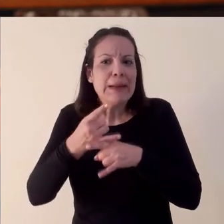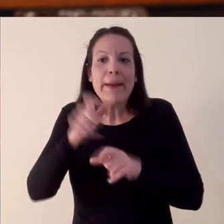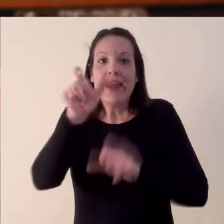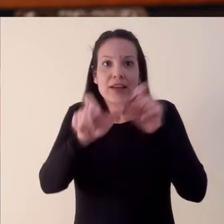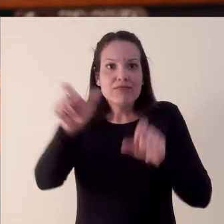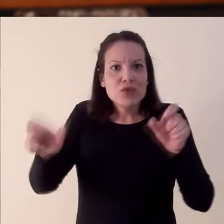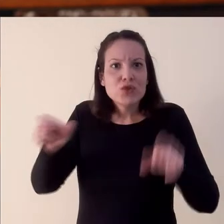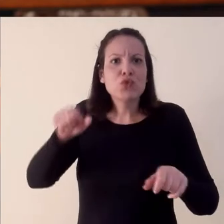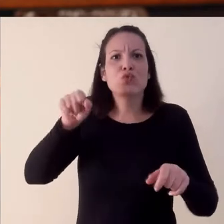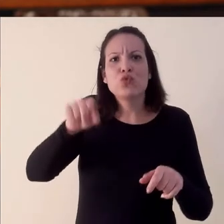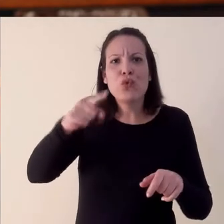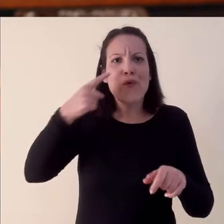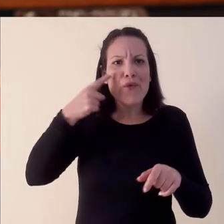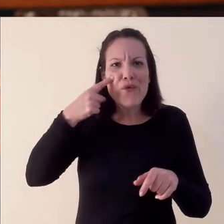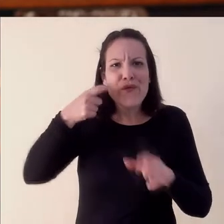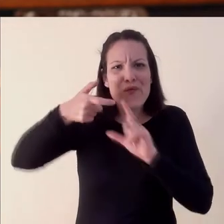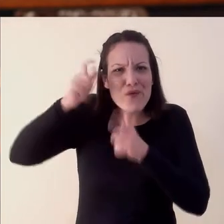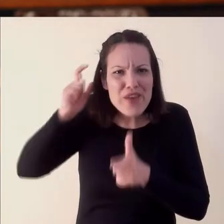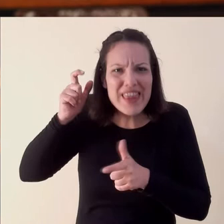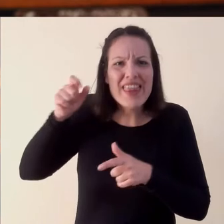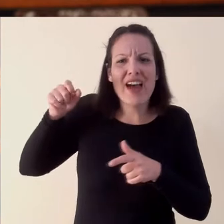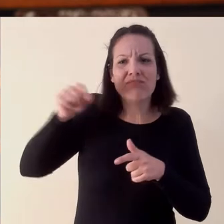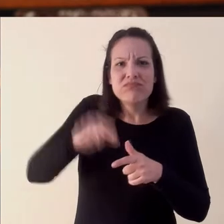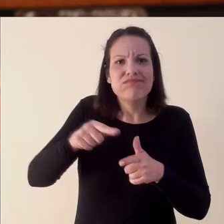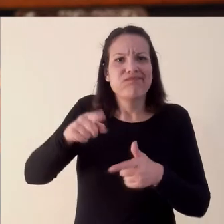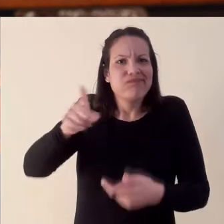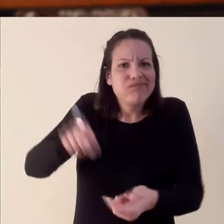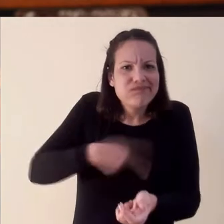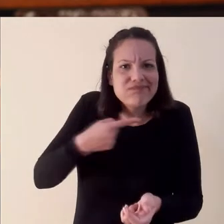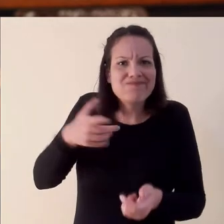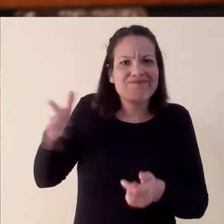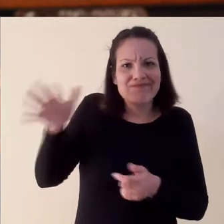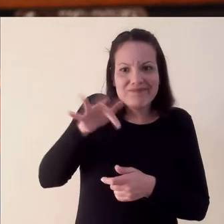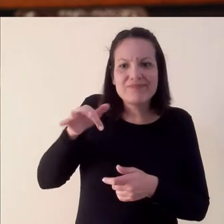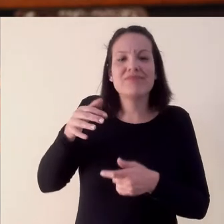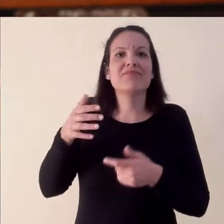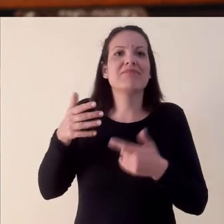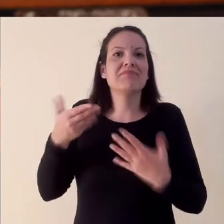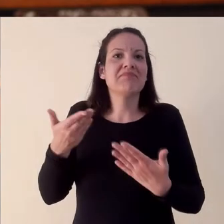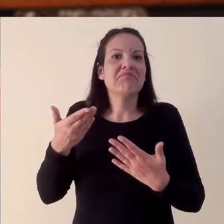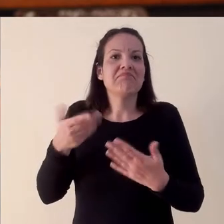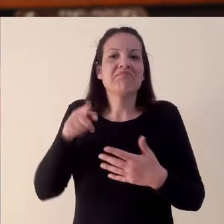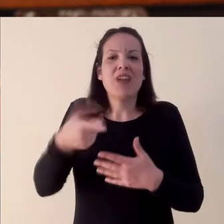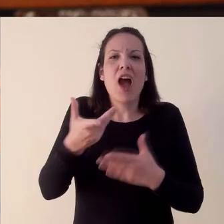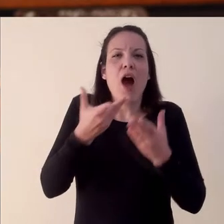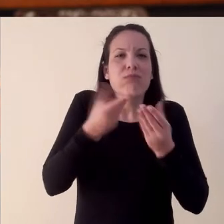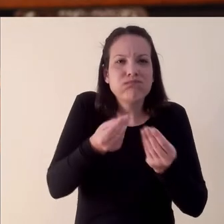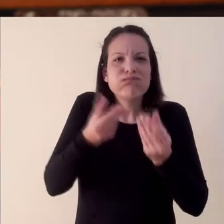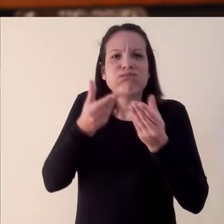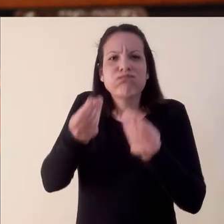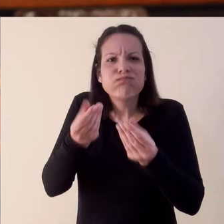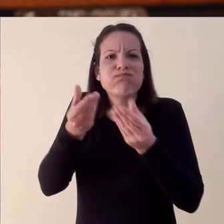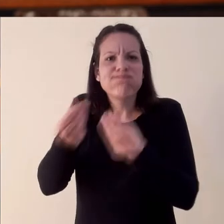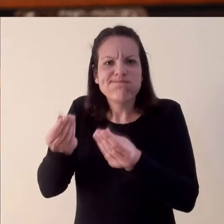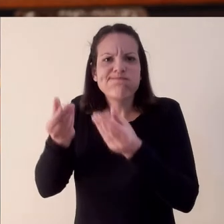esas trayectorias, un acompañamiento desde lo vivencial, un acompañamiento desde, bueno, desde cada